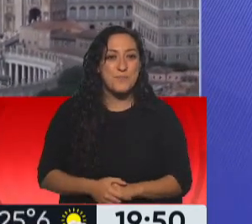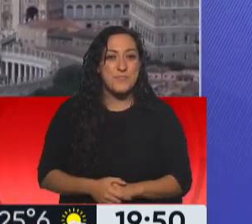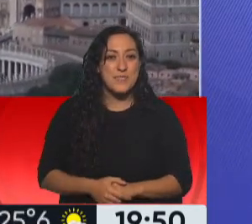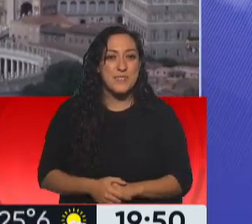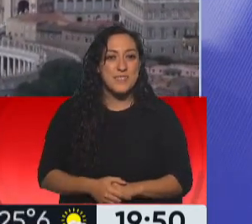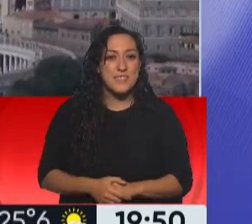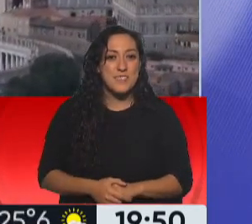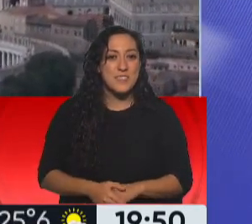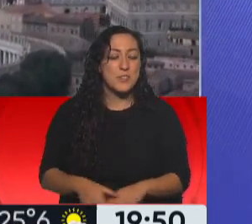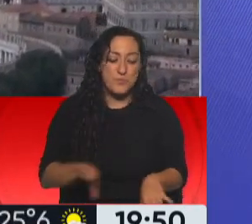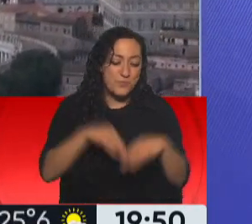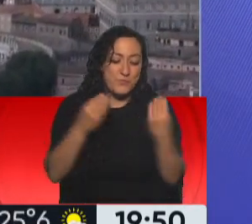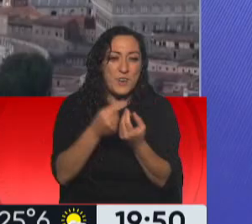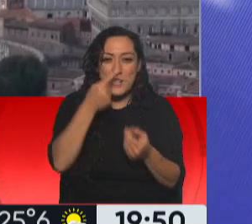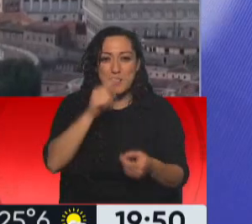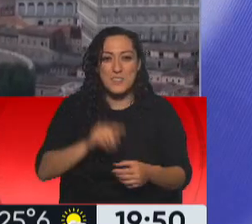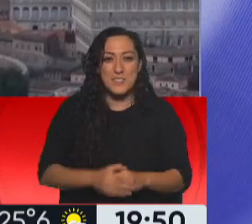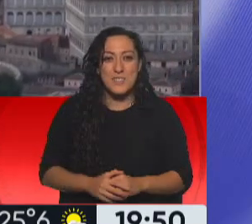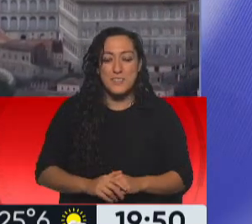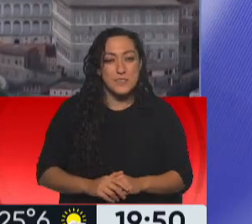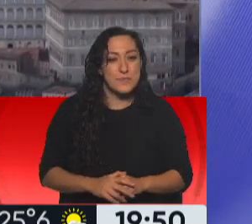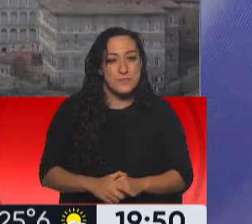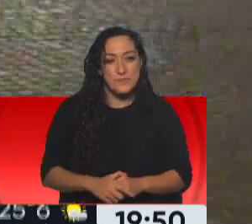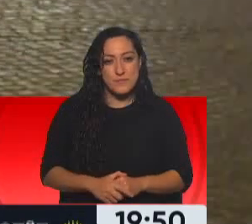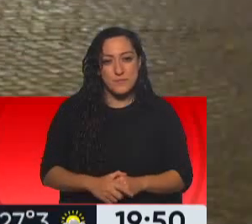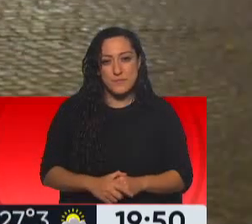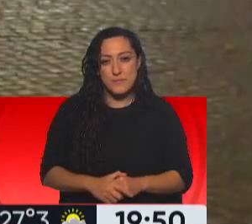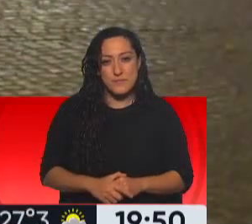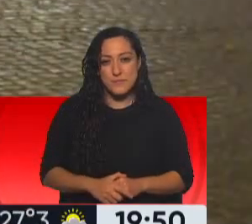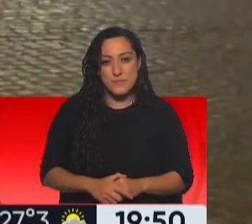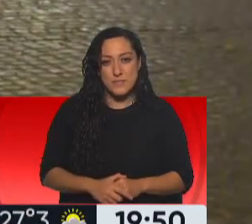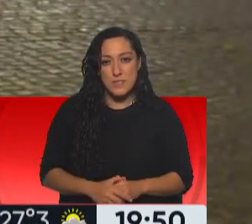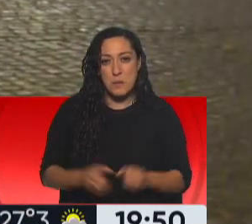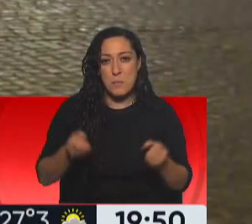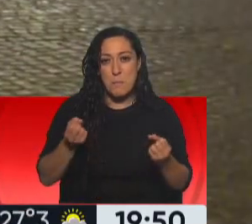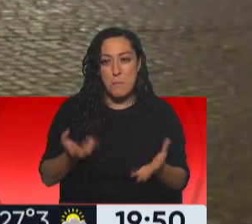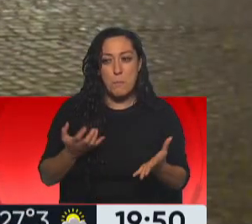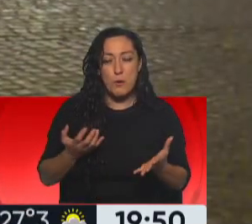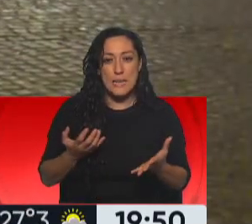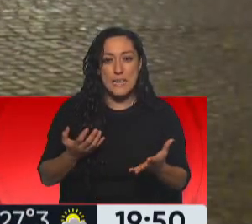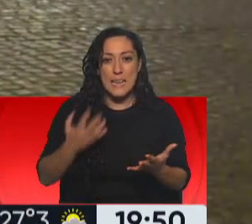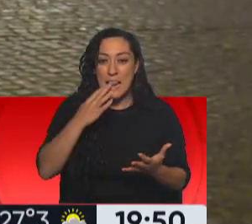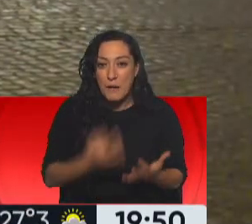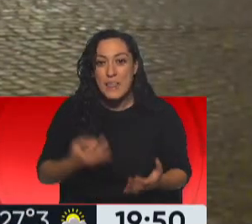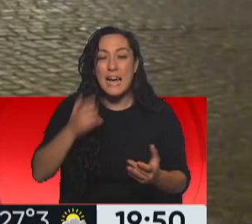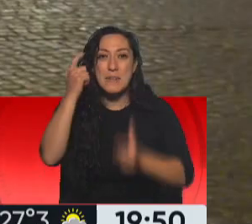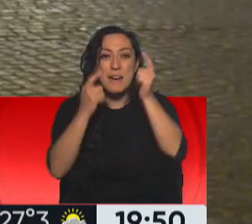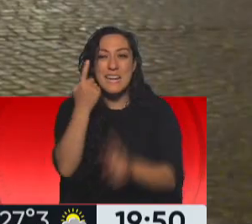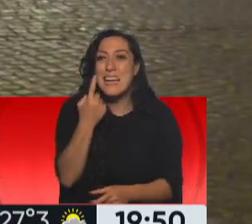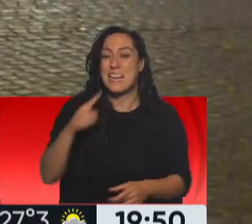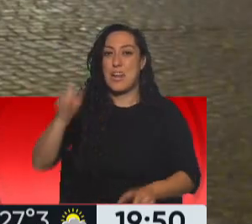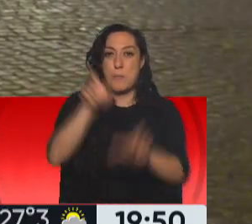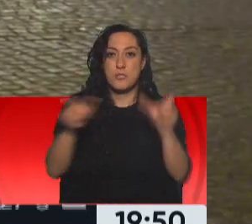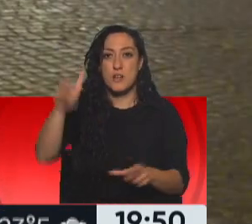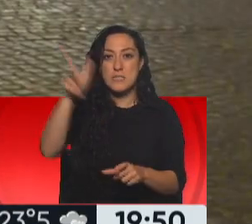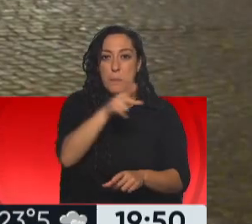Te cierro con esto, Florencia, que también es interesante, porque, a ver, es raro imaginar. Los papas, claro,